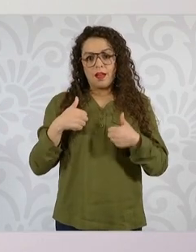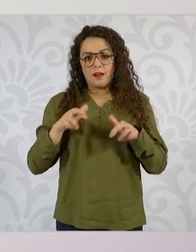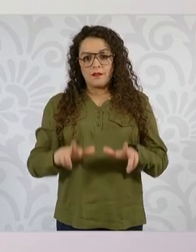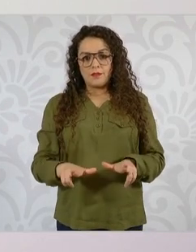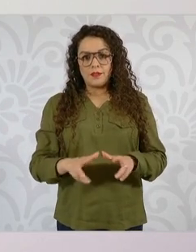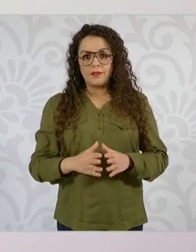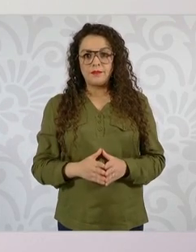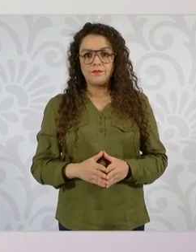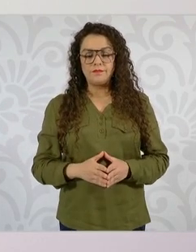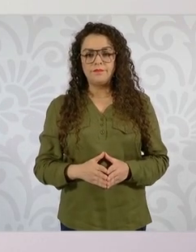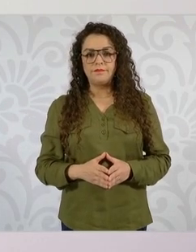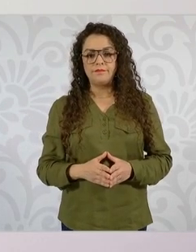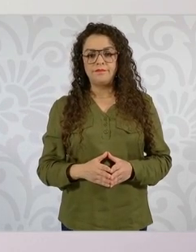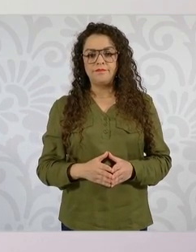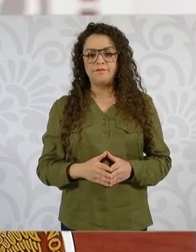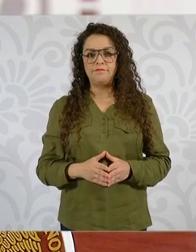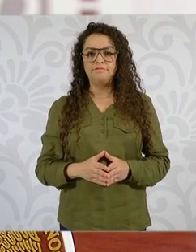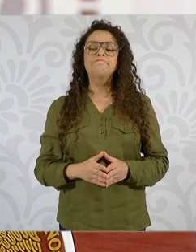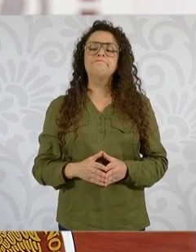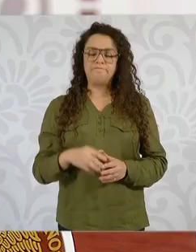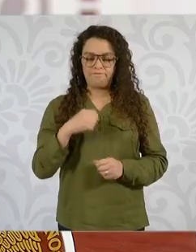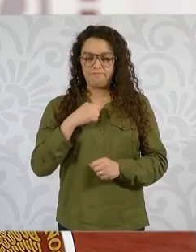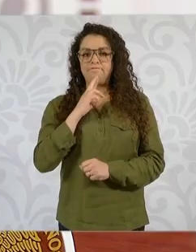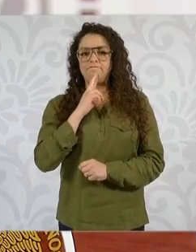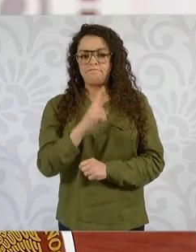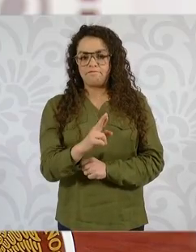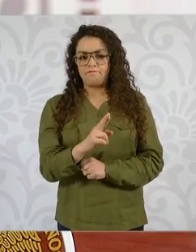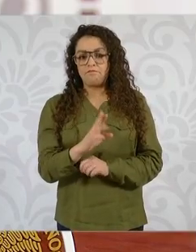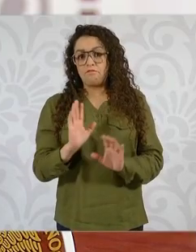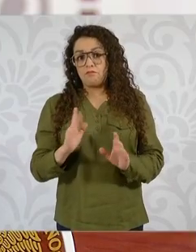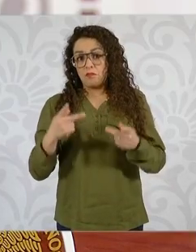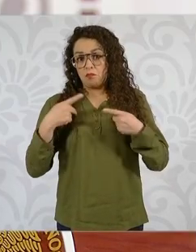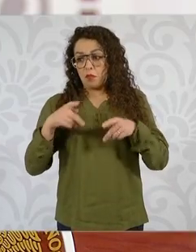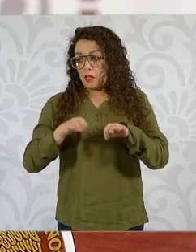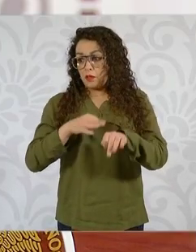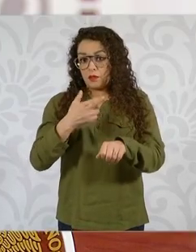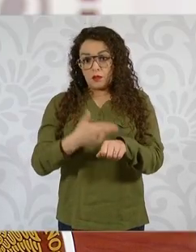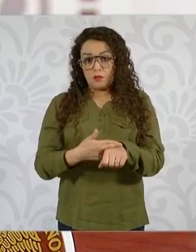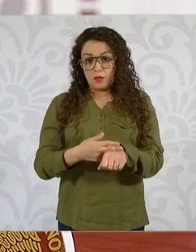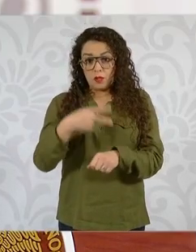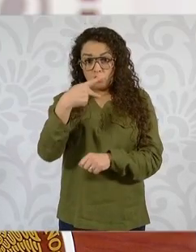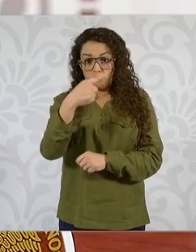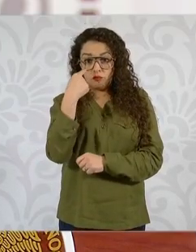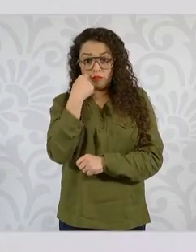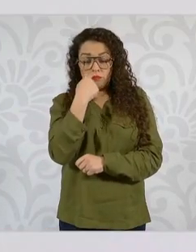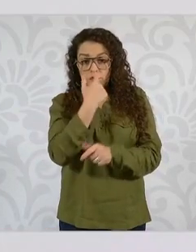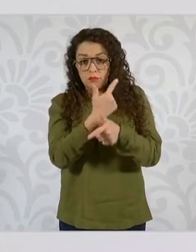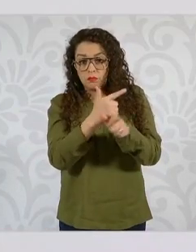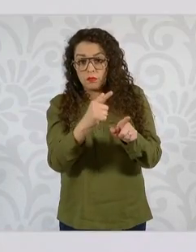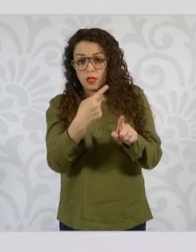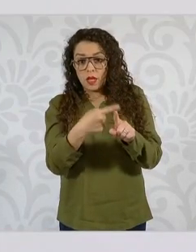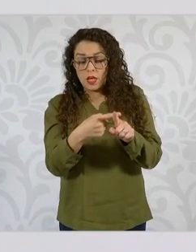libertad a las y los trabajadores para que elijan a quien ellos y ellas decida